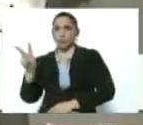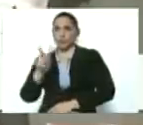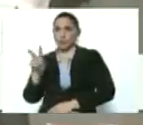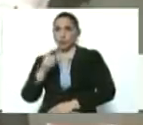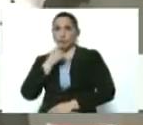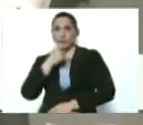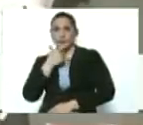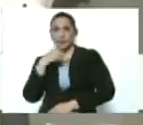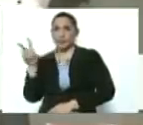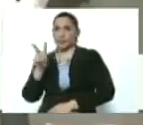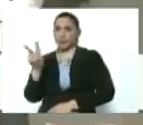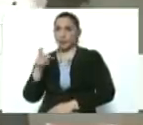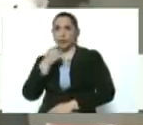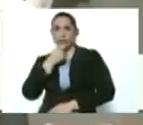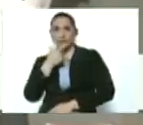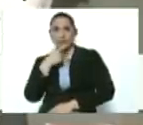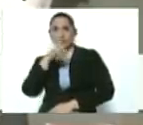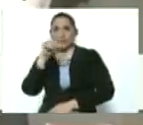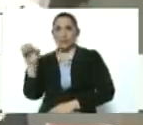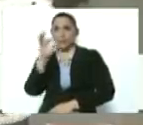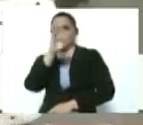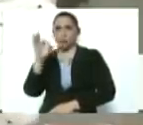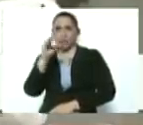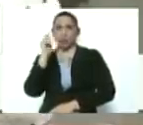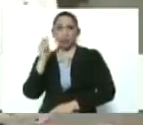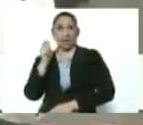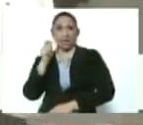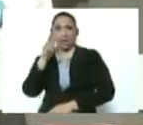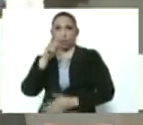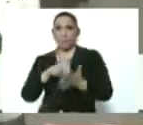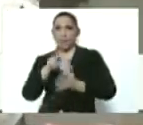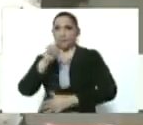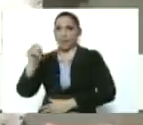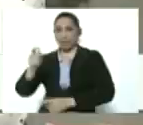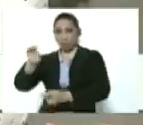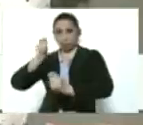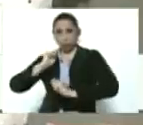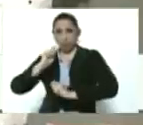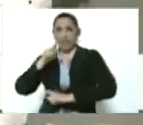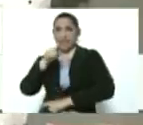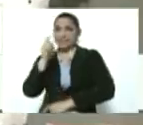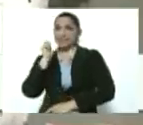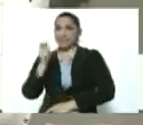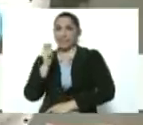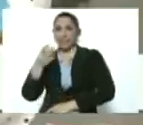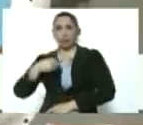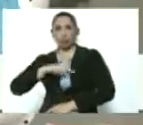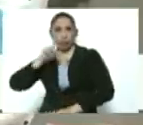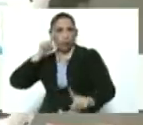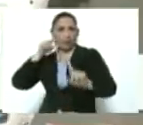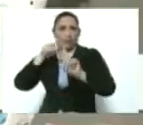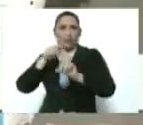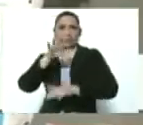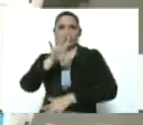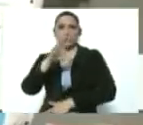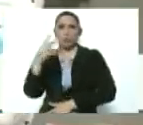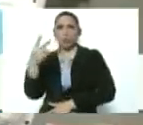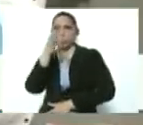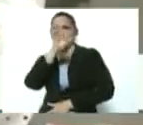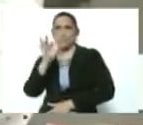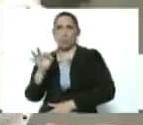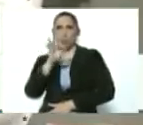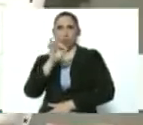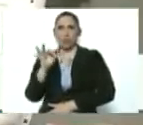venezuela bella 100% era la tarea del 2020 usted no las puso de esa tarea hemos alcanzado el 52 por